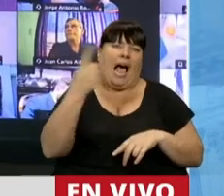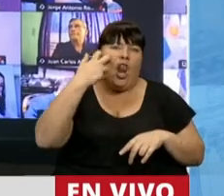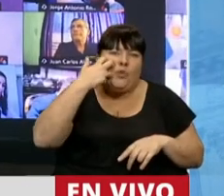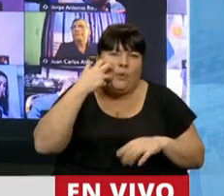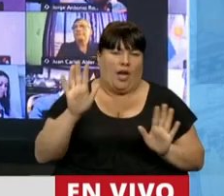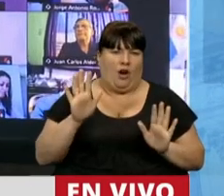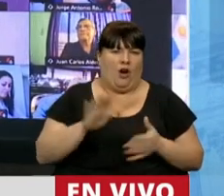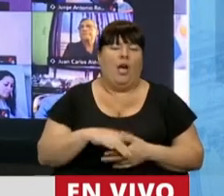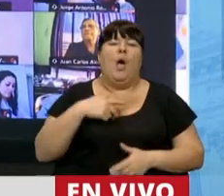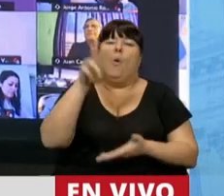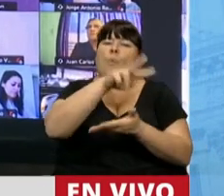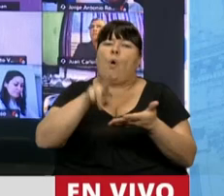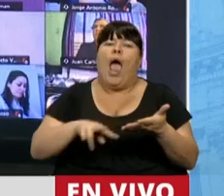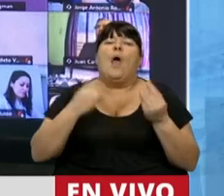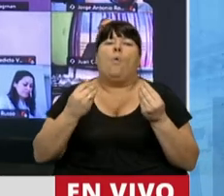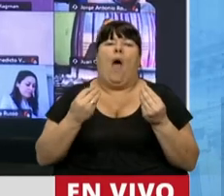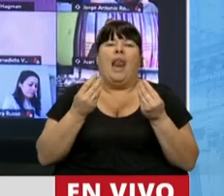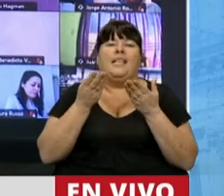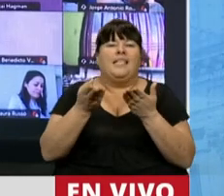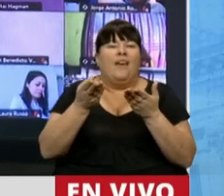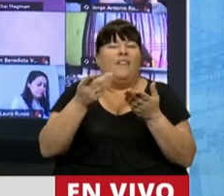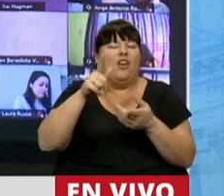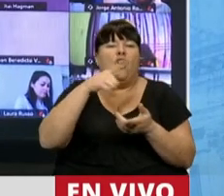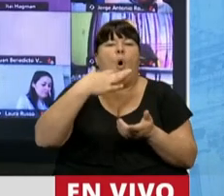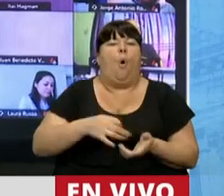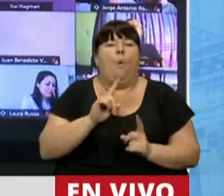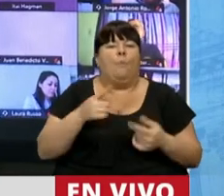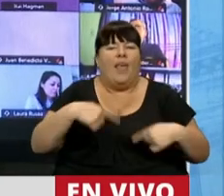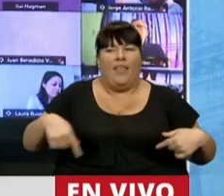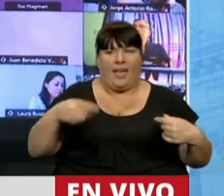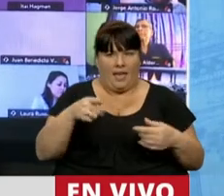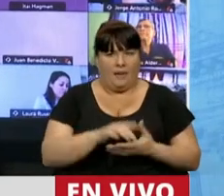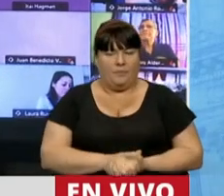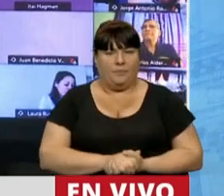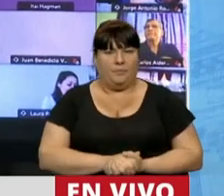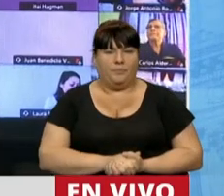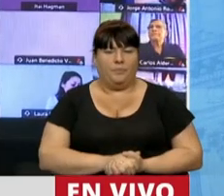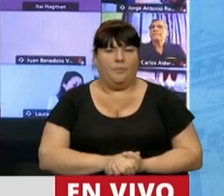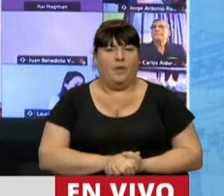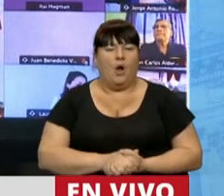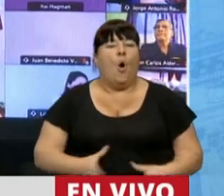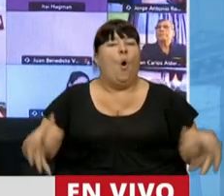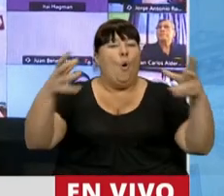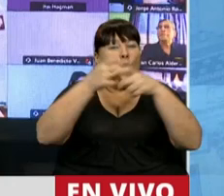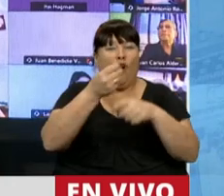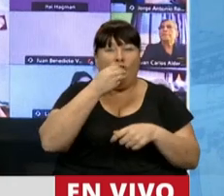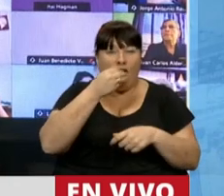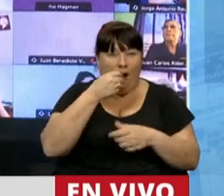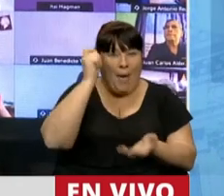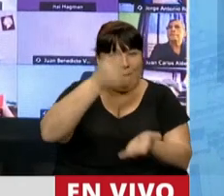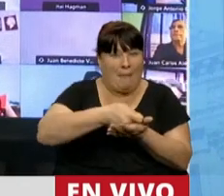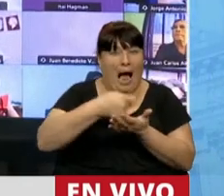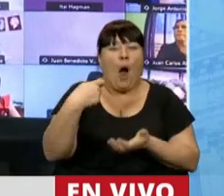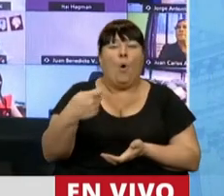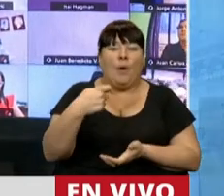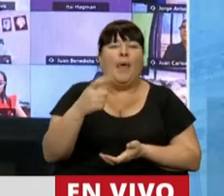adultos mayores. Y le voy a leer cuáles son las prestaciones que no se están cumpliendo, presidenta. El bolsón alimentario que le estamos pagando a